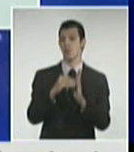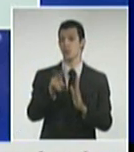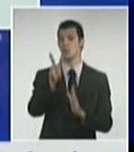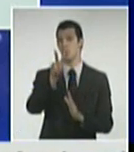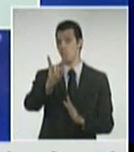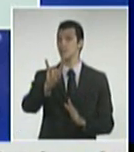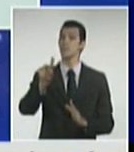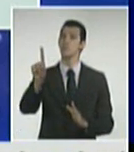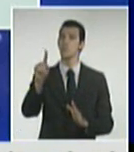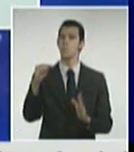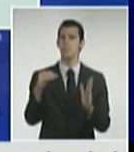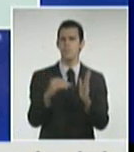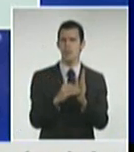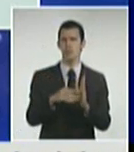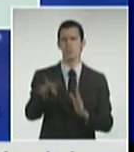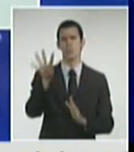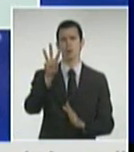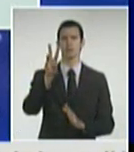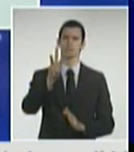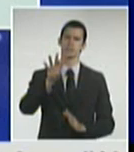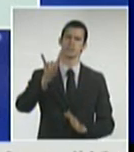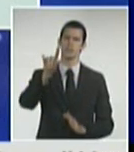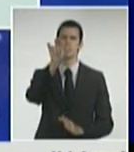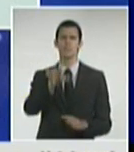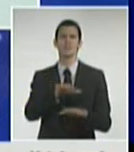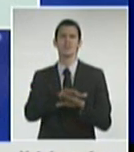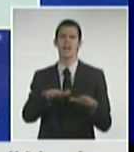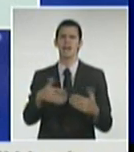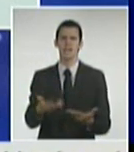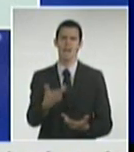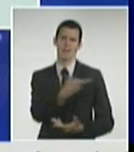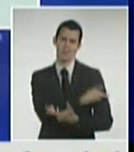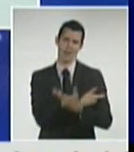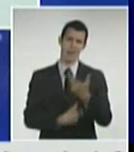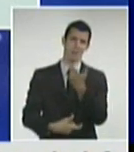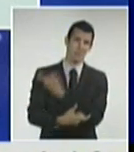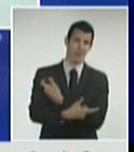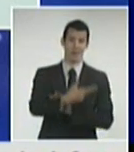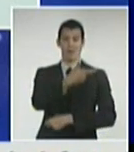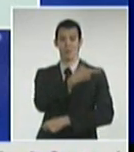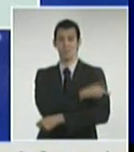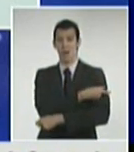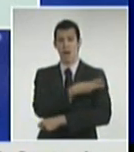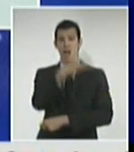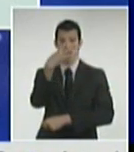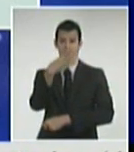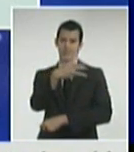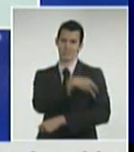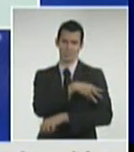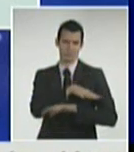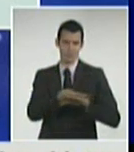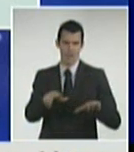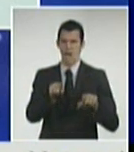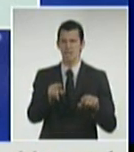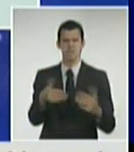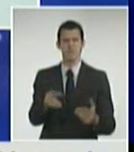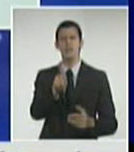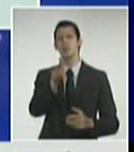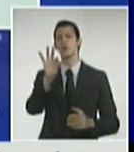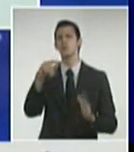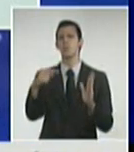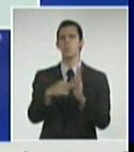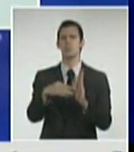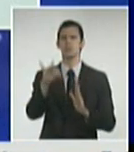2.091.439 personas que se han administrado las tres dosis. Estamos hablando del 18,7% de